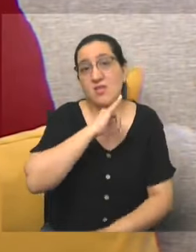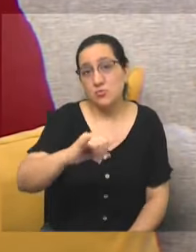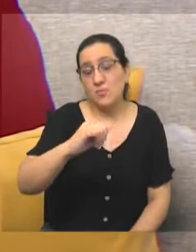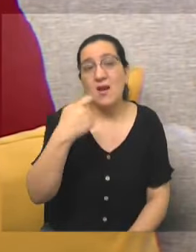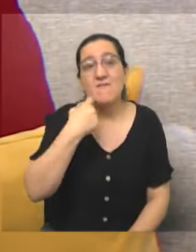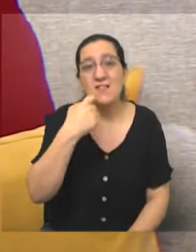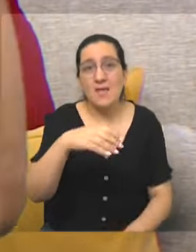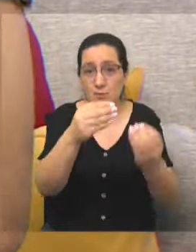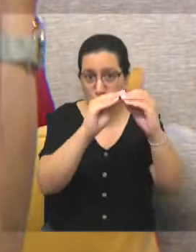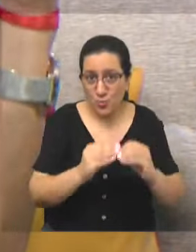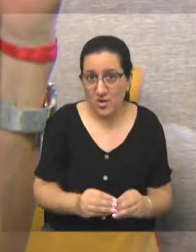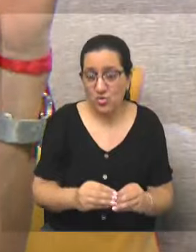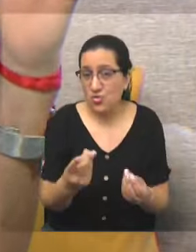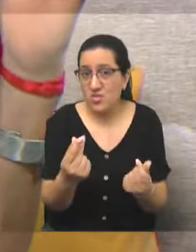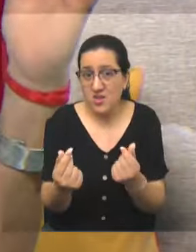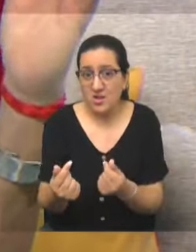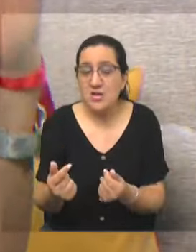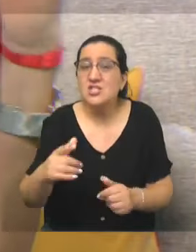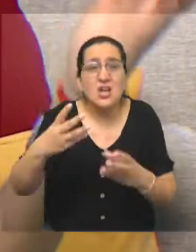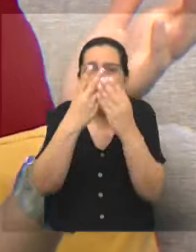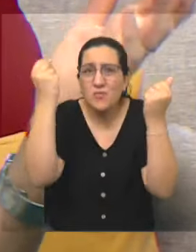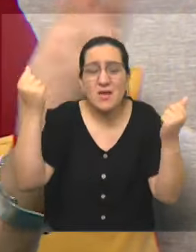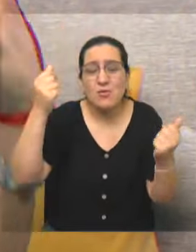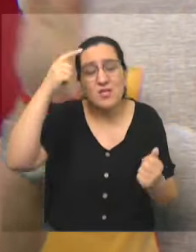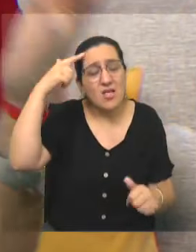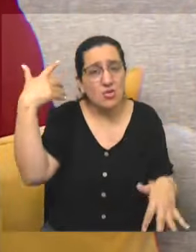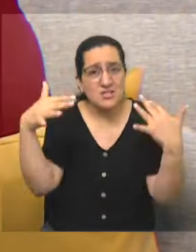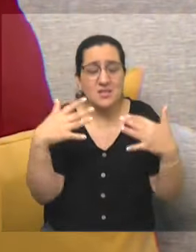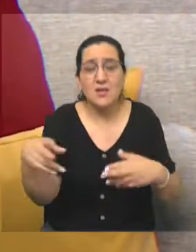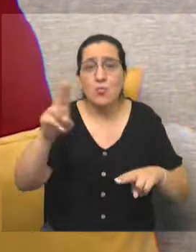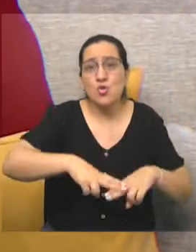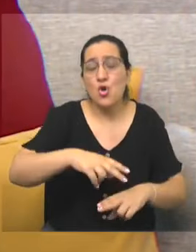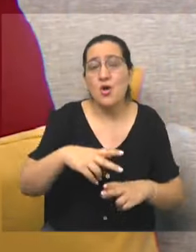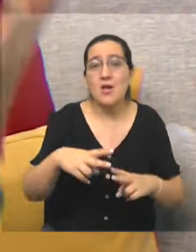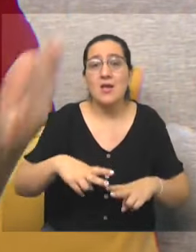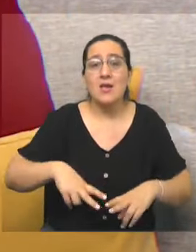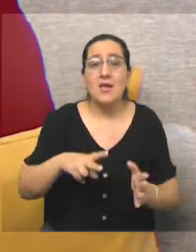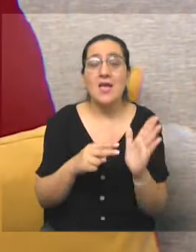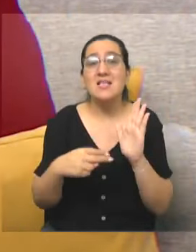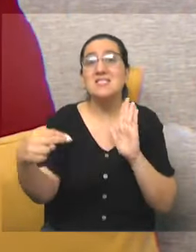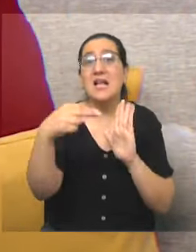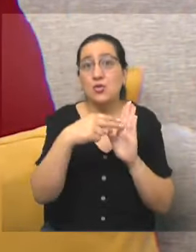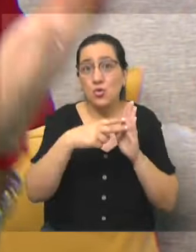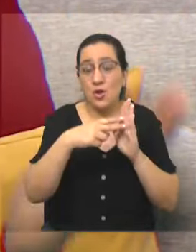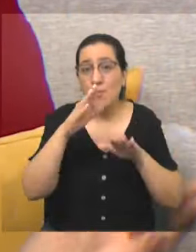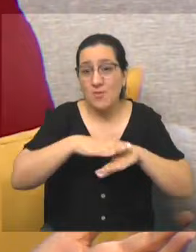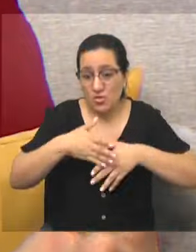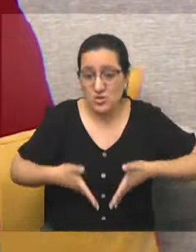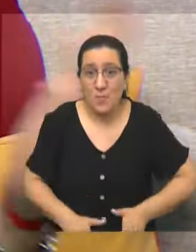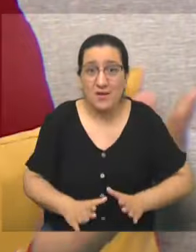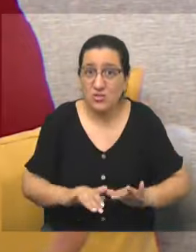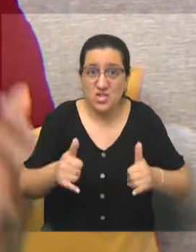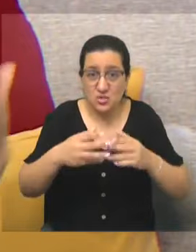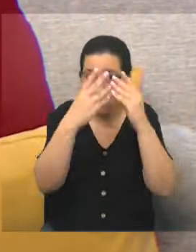y lo vemos todos los días, porque ya nos olvidamos de aquella adolescente que murió en Salto en su parto, ¿no? Ya nos olvidamos